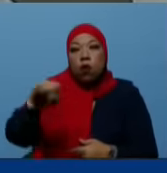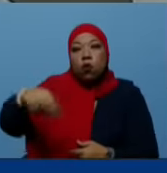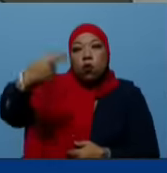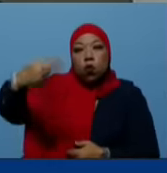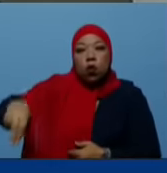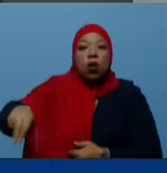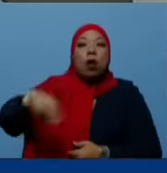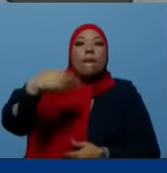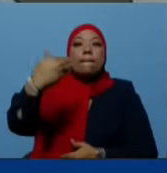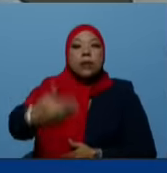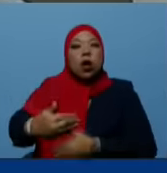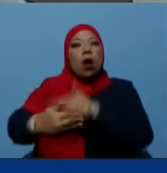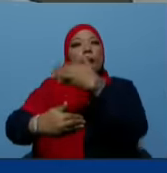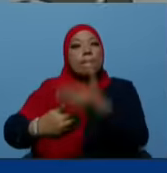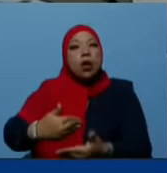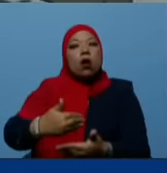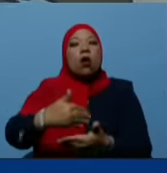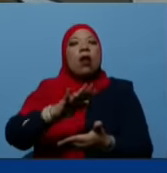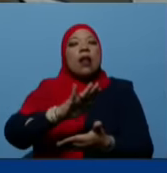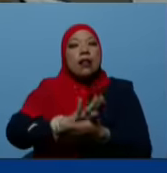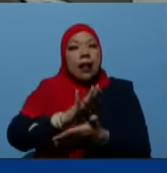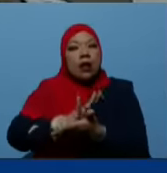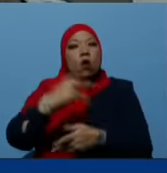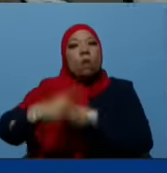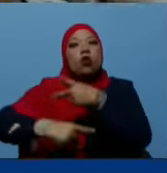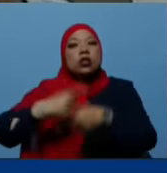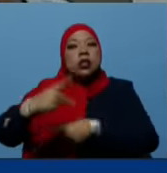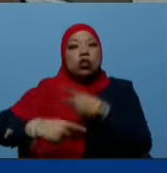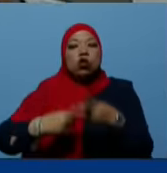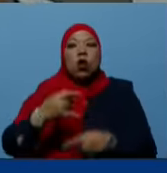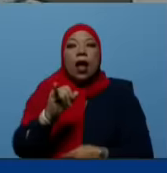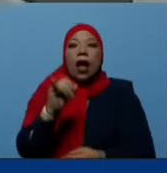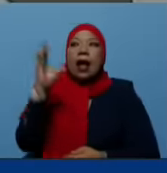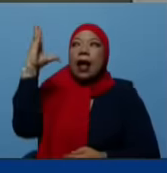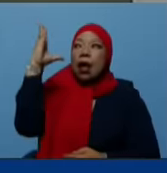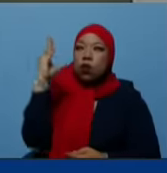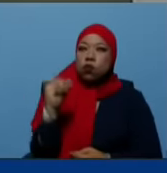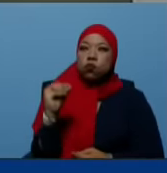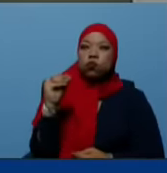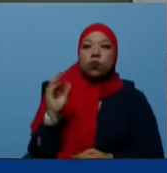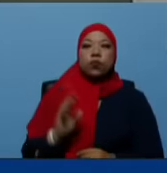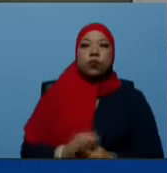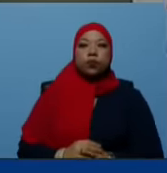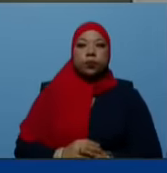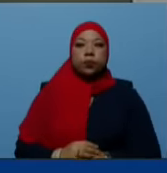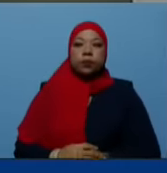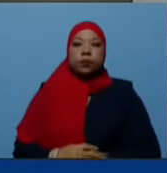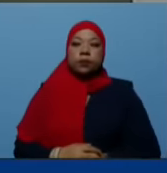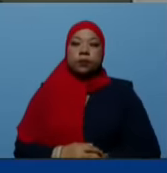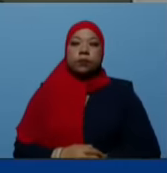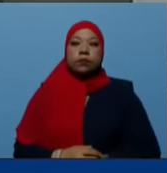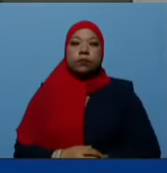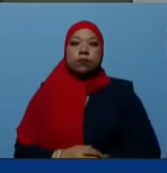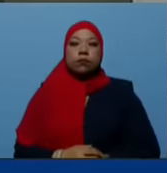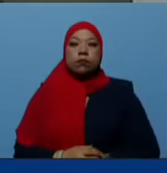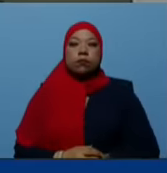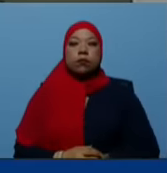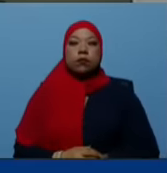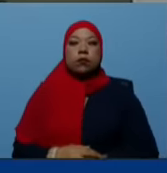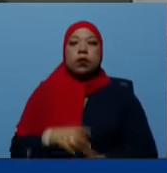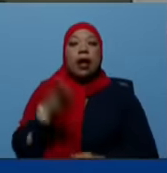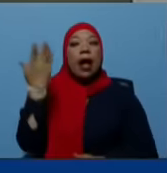fue estabilizando todo el proceso de generación. En aquella